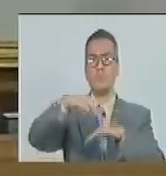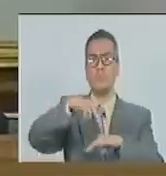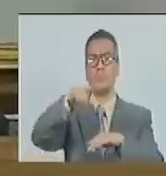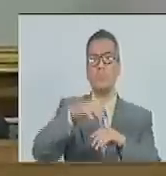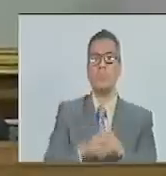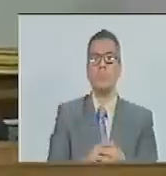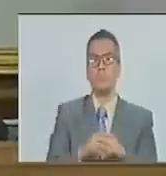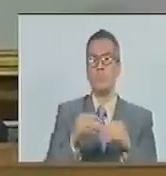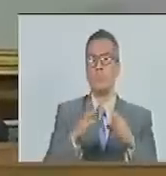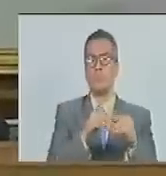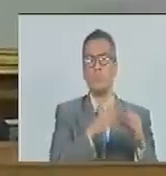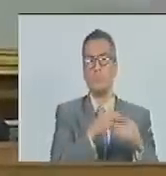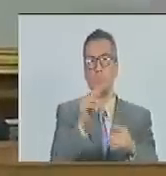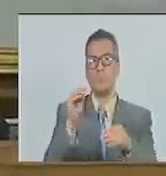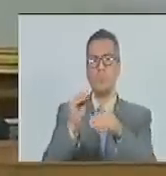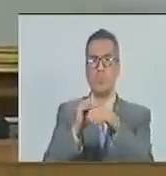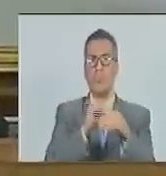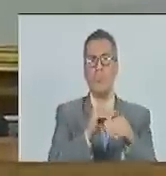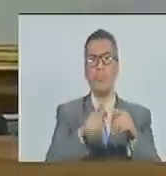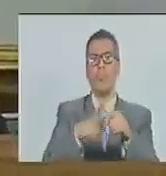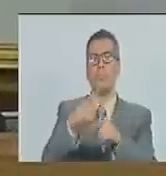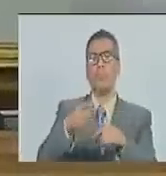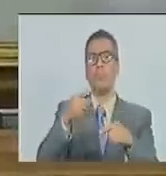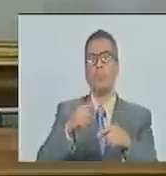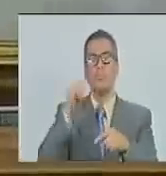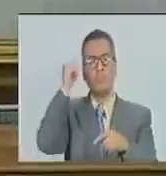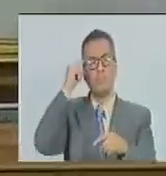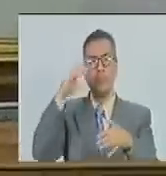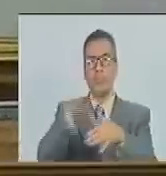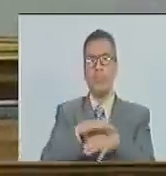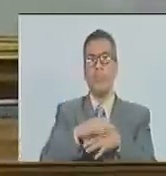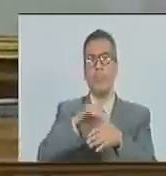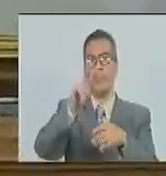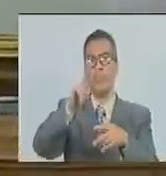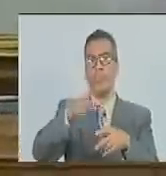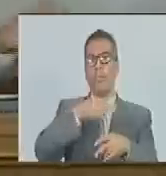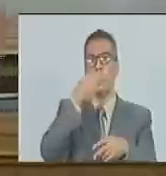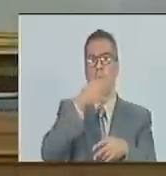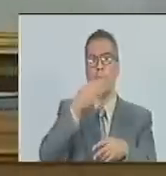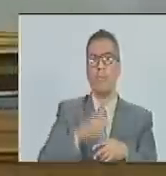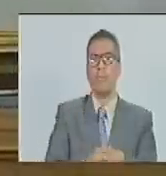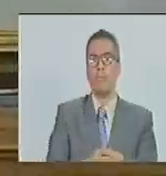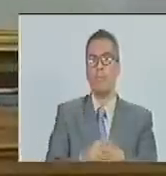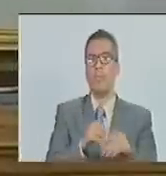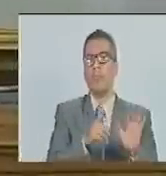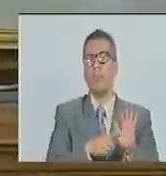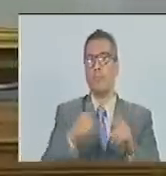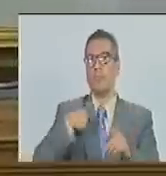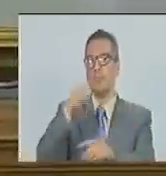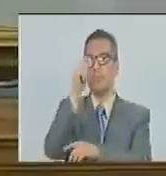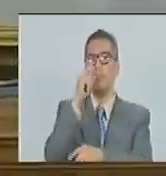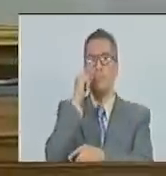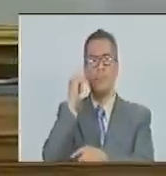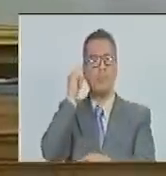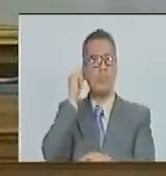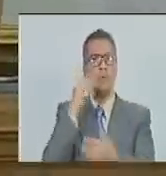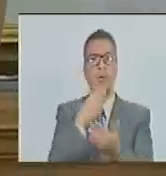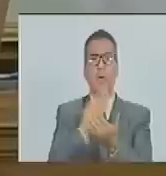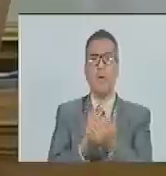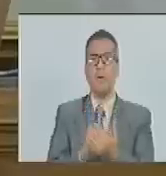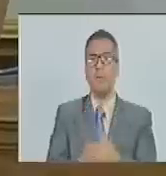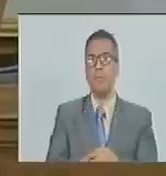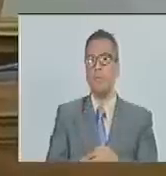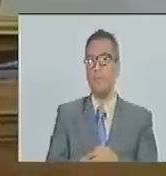sesión y quedan todas y todos convocados para el próximo día martes a las 2:30 de la tarde. Gracias, diputadas. Gracias, diputados.